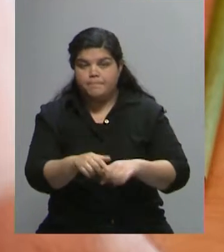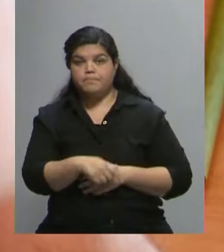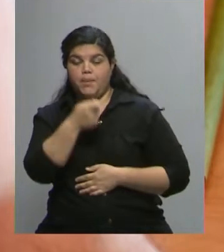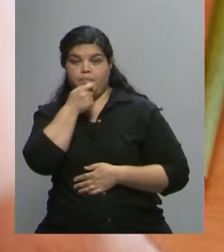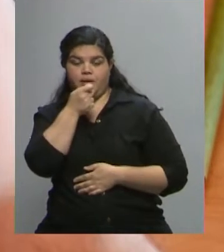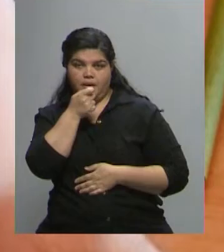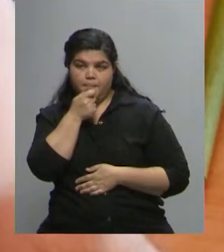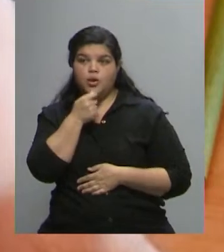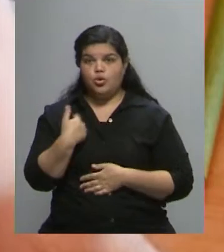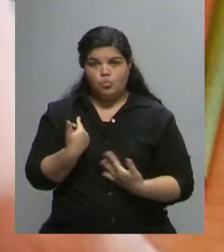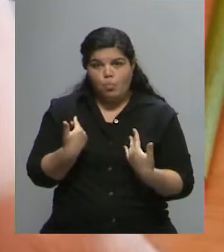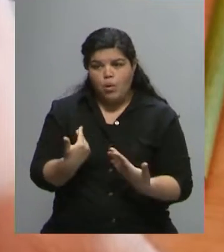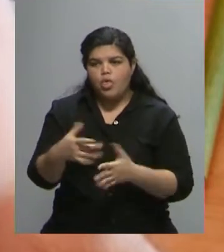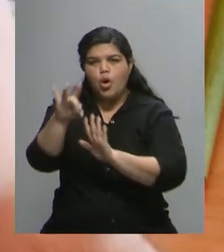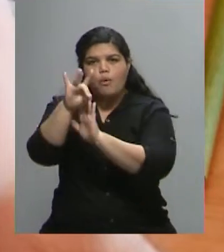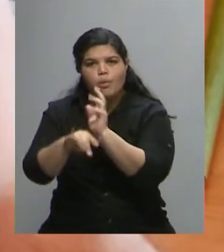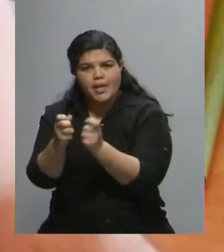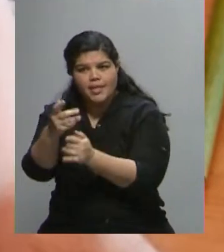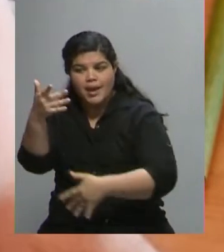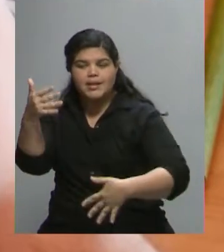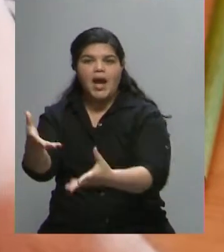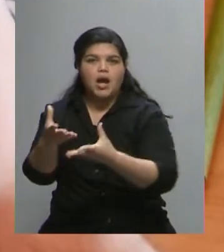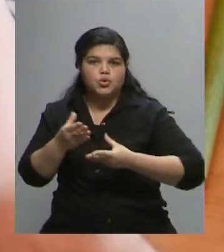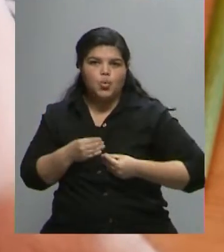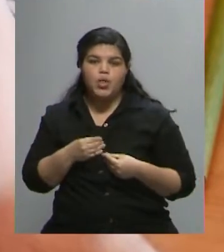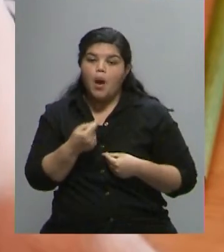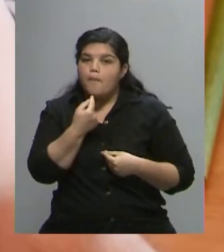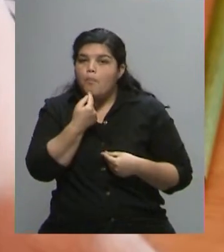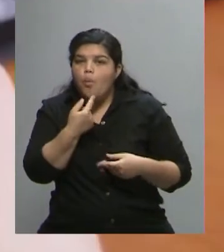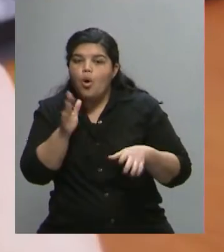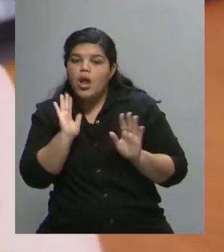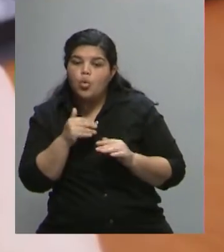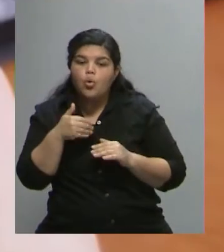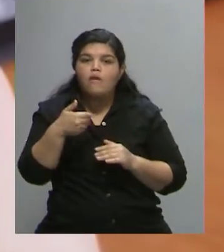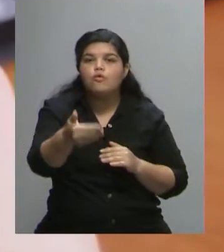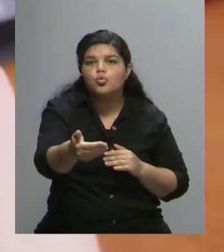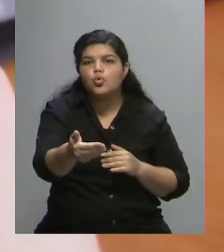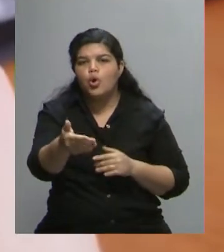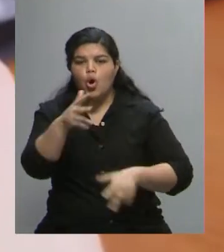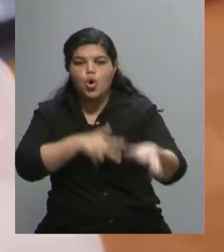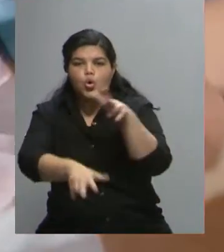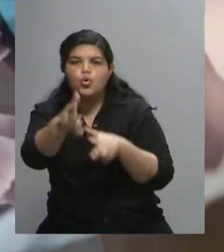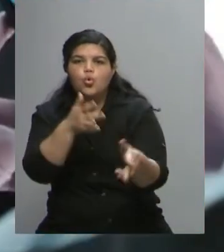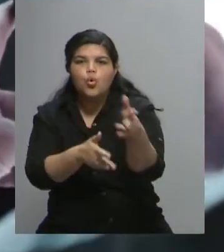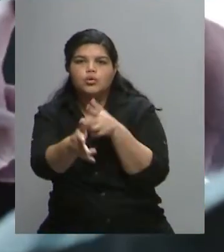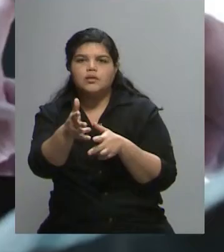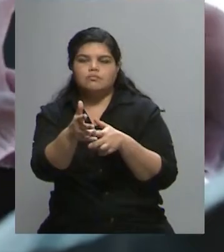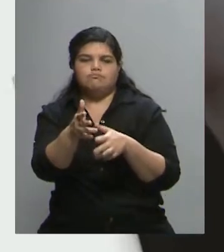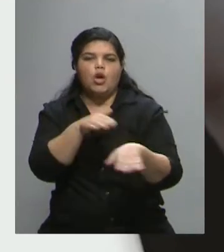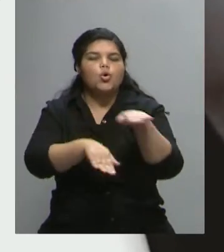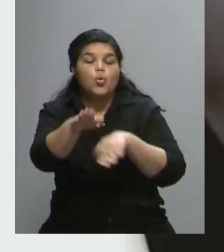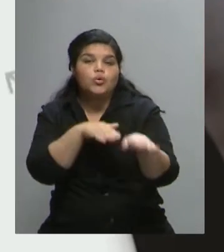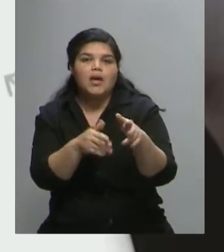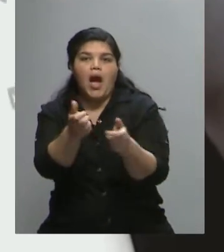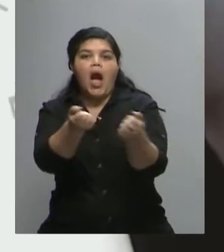información predictiva de cuántos autos van a pasar por una autopista a las 14